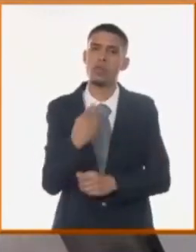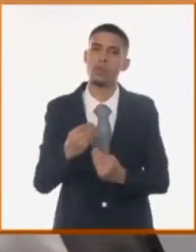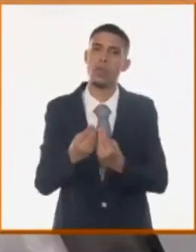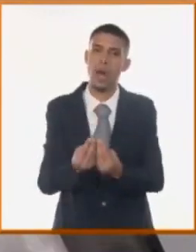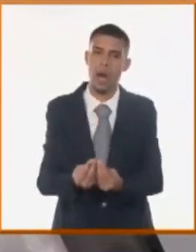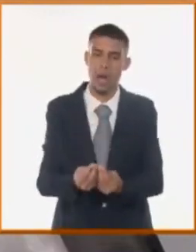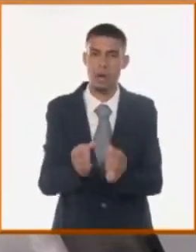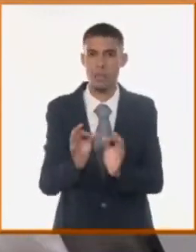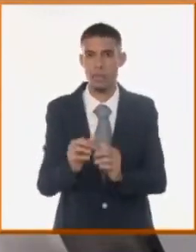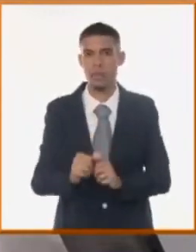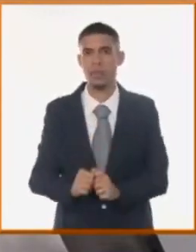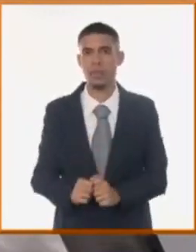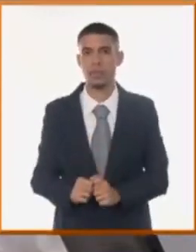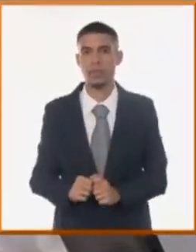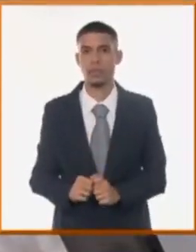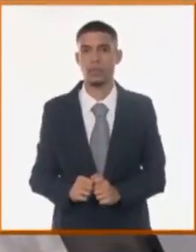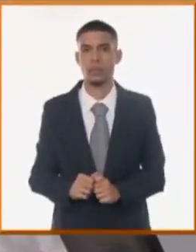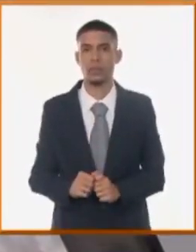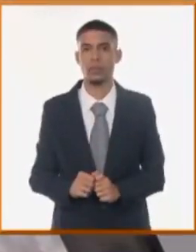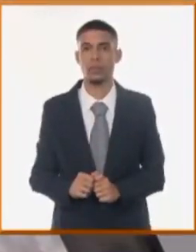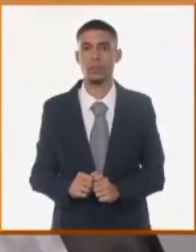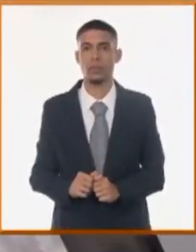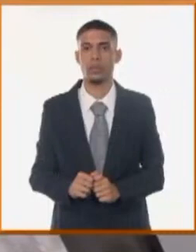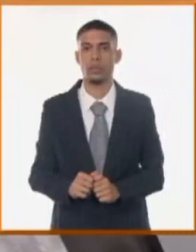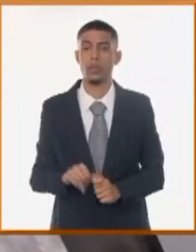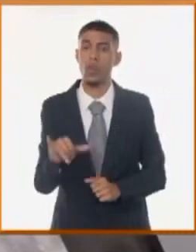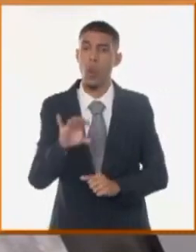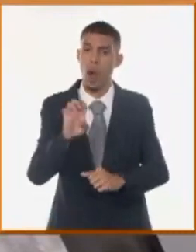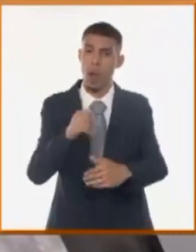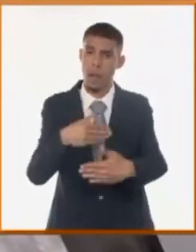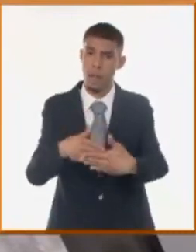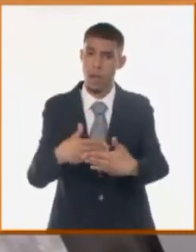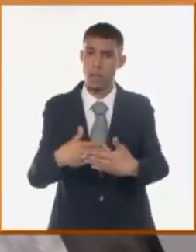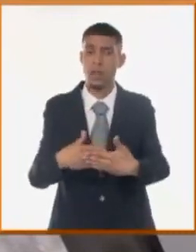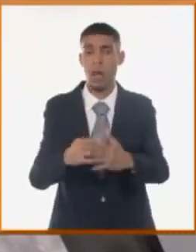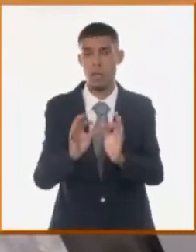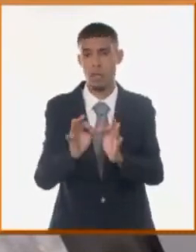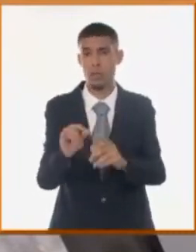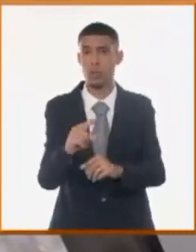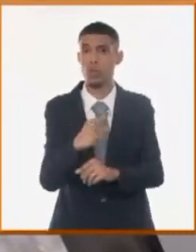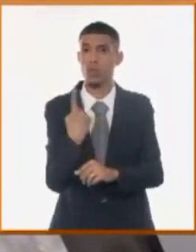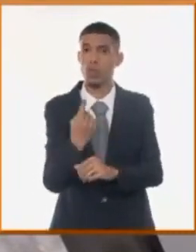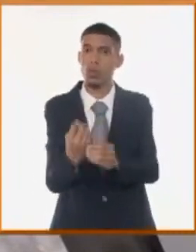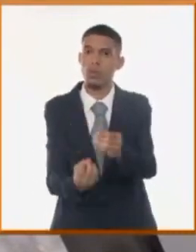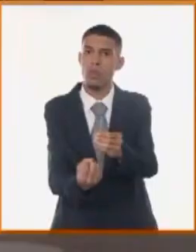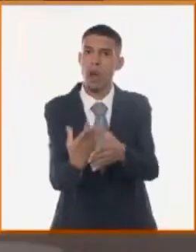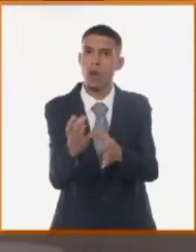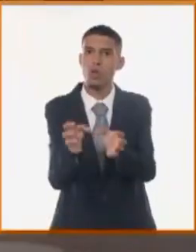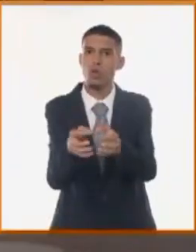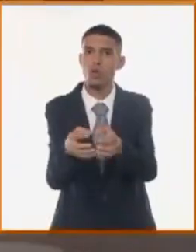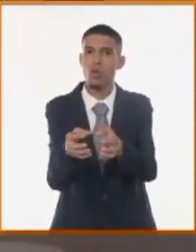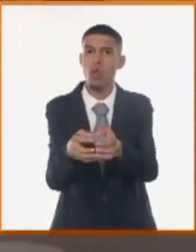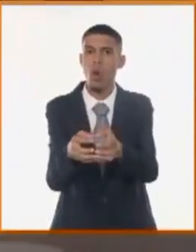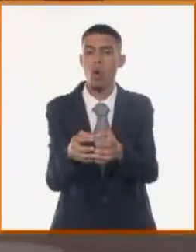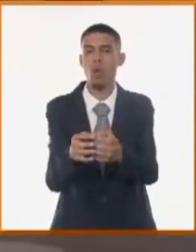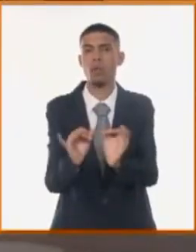entornos empresariales. Y hemos apostado, y para eso hemos creado un grupo de condiciones internas y externas para brindar el